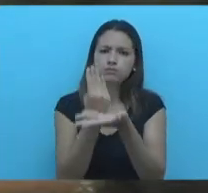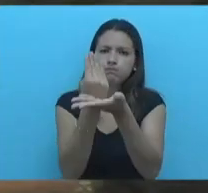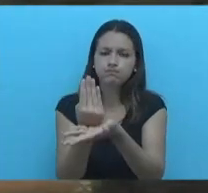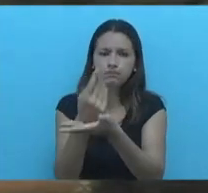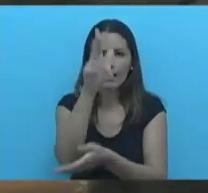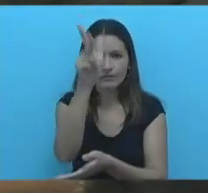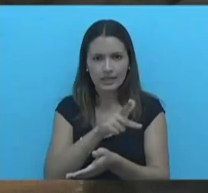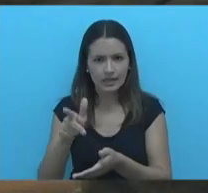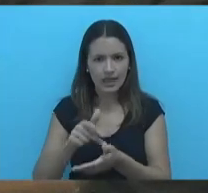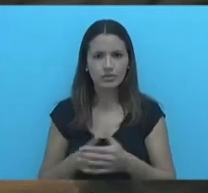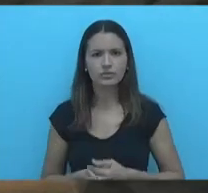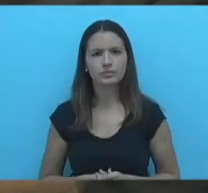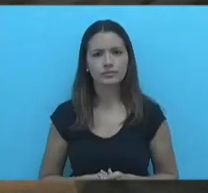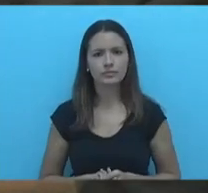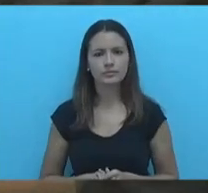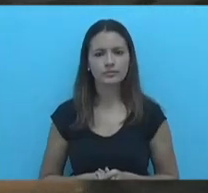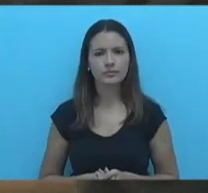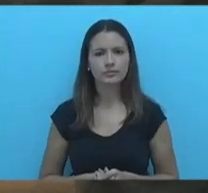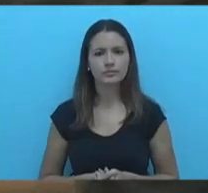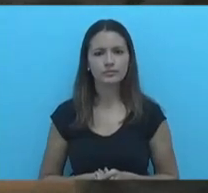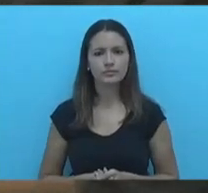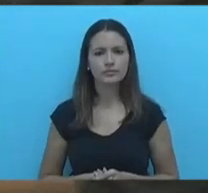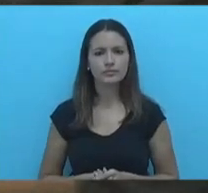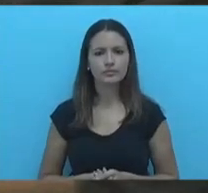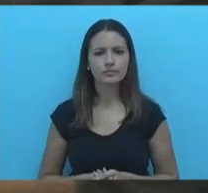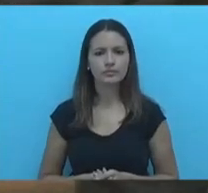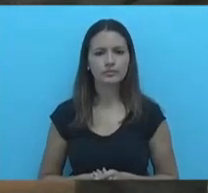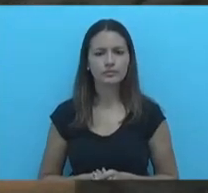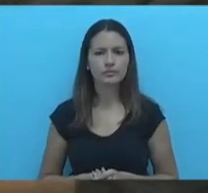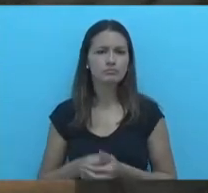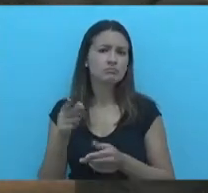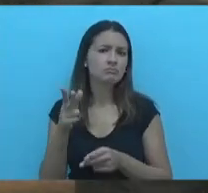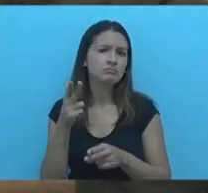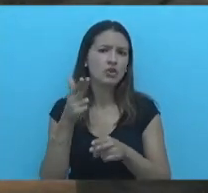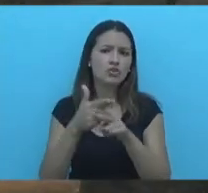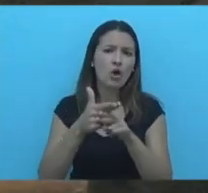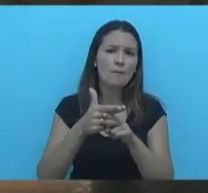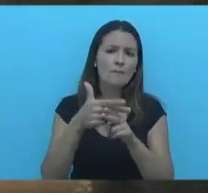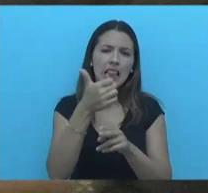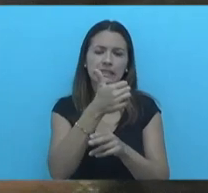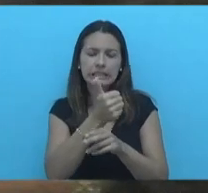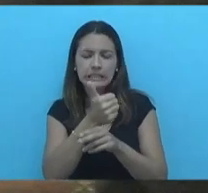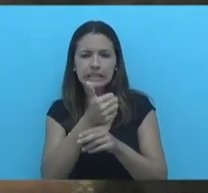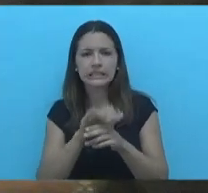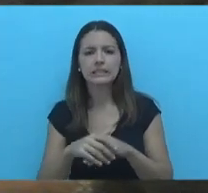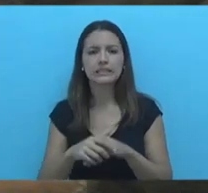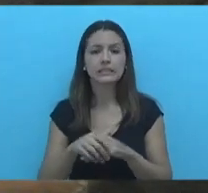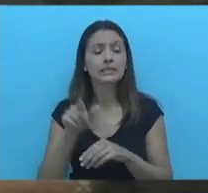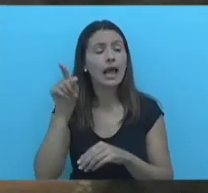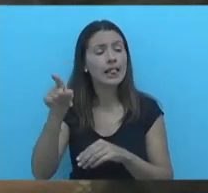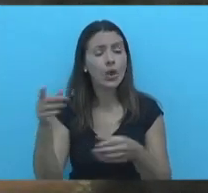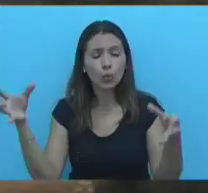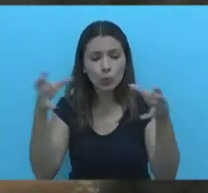mucho más que San Pedro, dicen algunos que es el que más duró. Tenía 6 nombres, empezó siendo liberal. En Roma existía un gueto